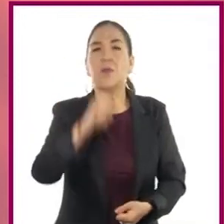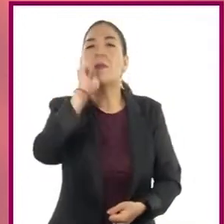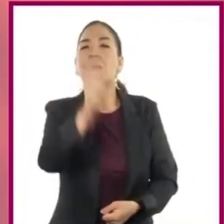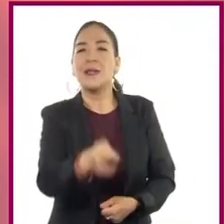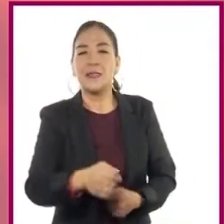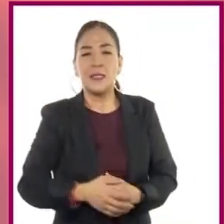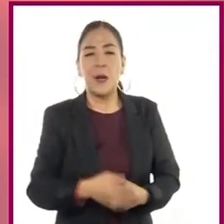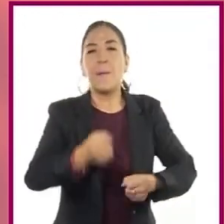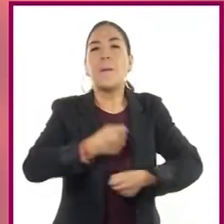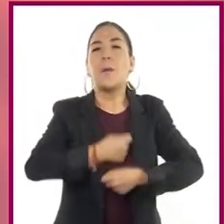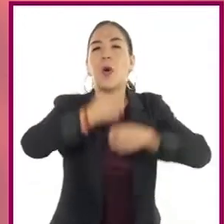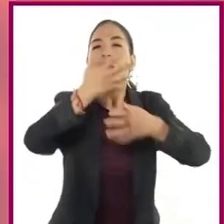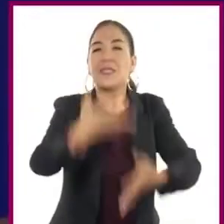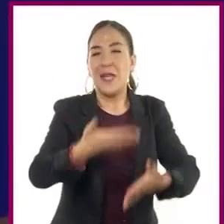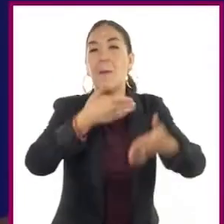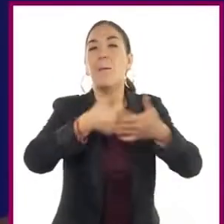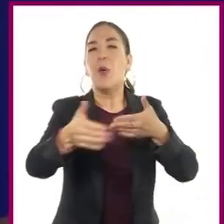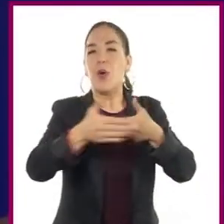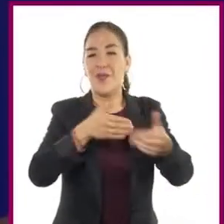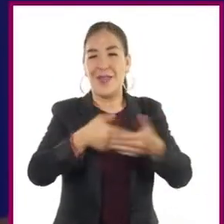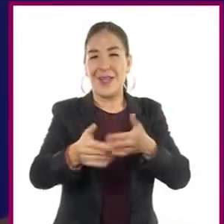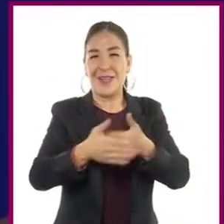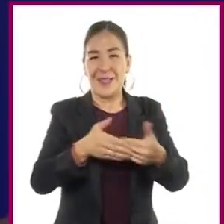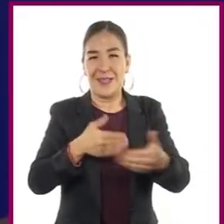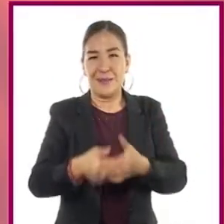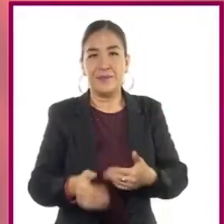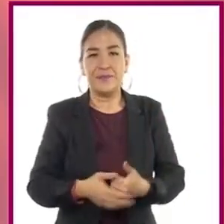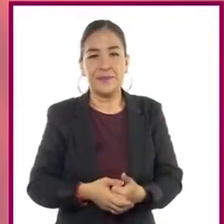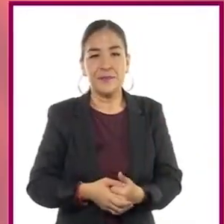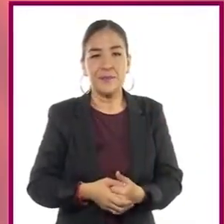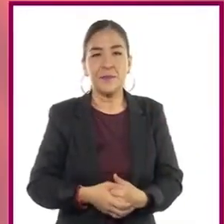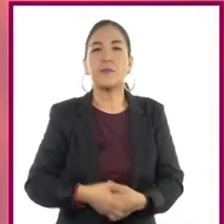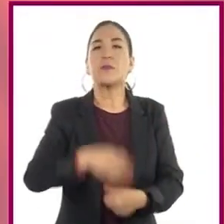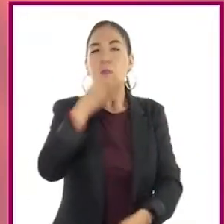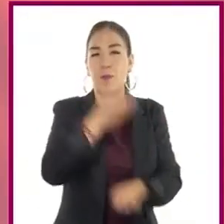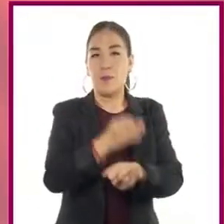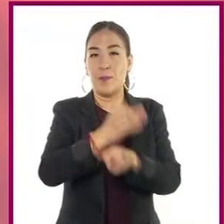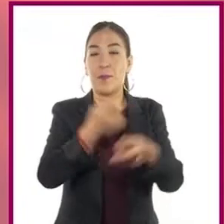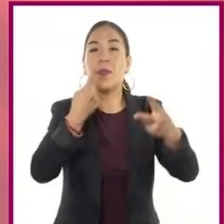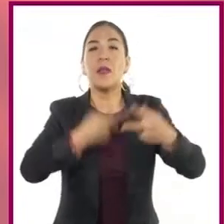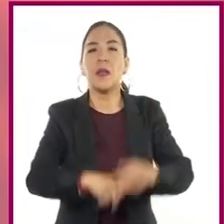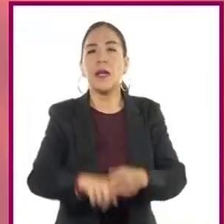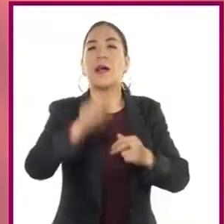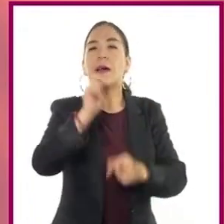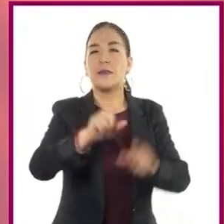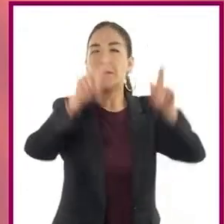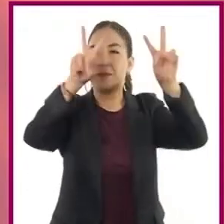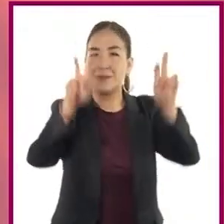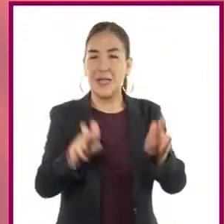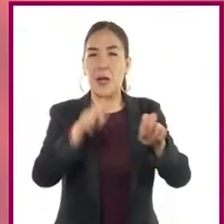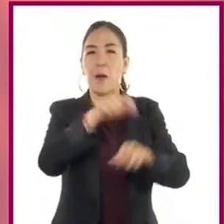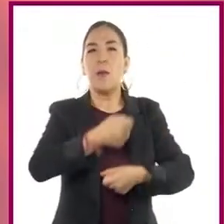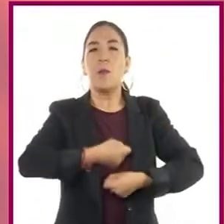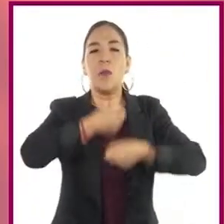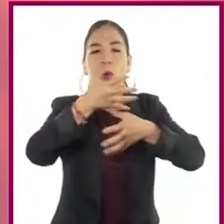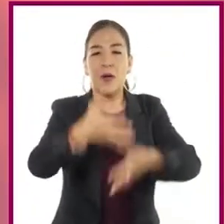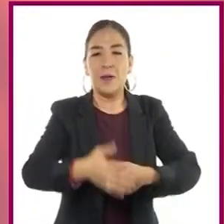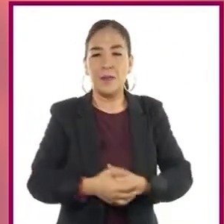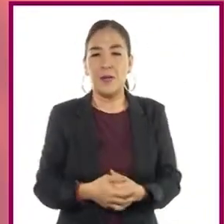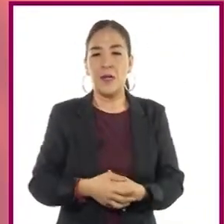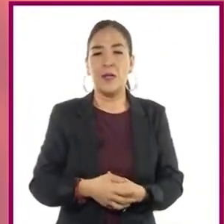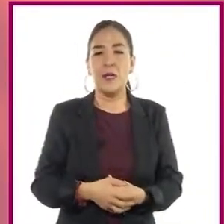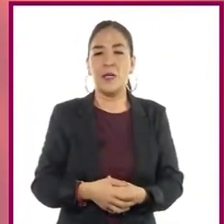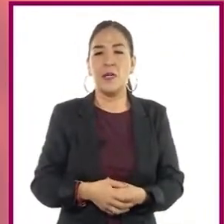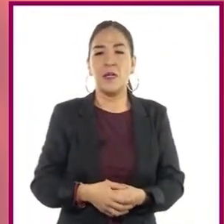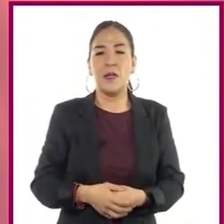llamamos poesía contemporánea. Para empezar, quisiera compartir un fragmento del poema No